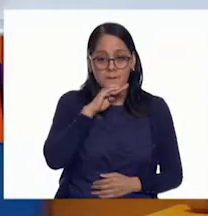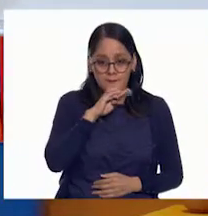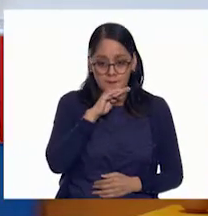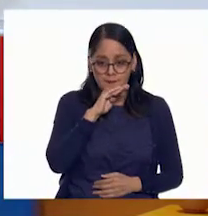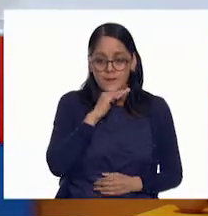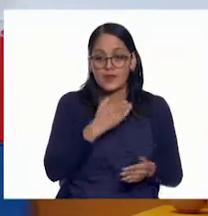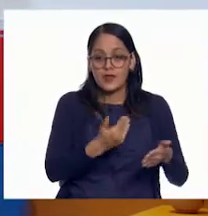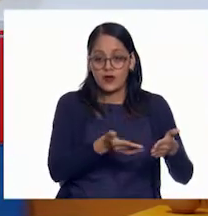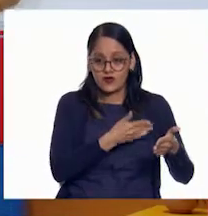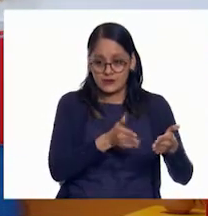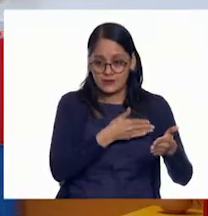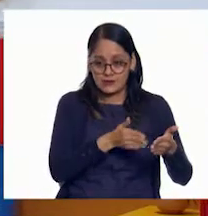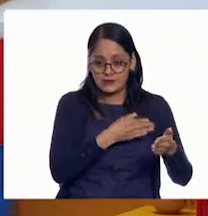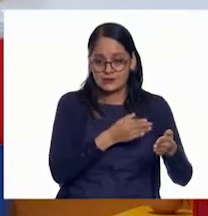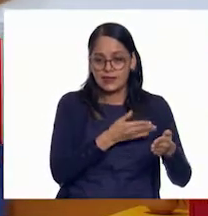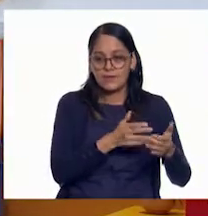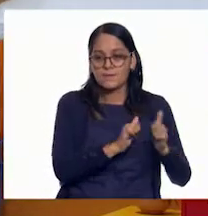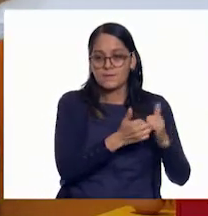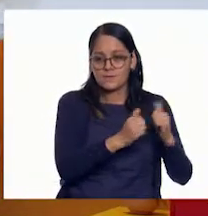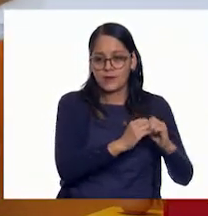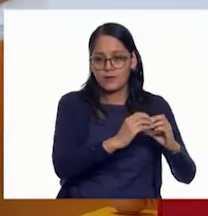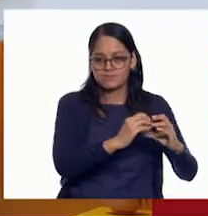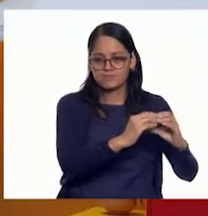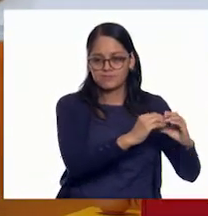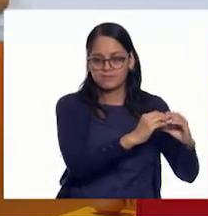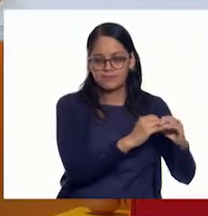unos panqués